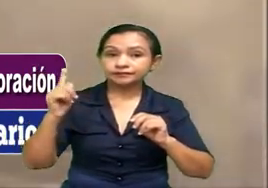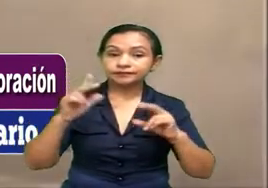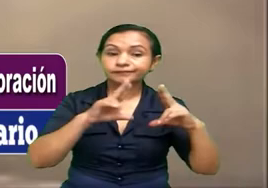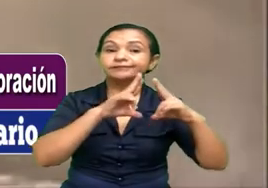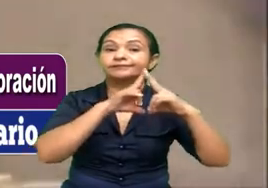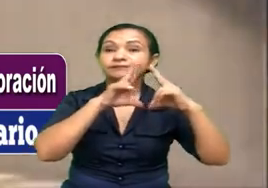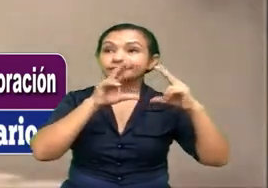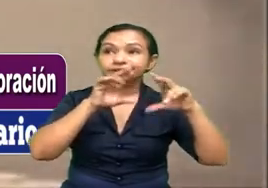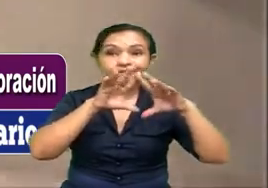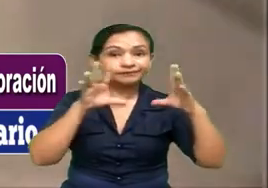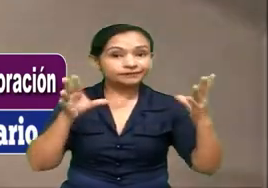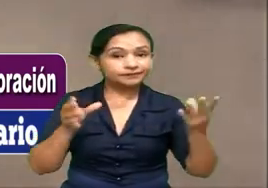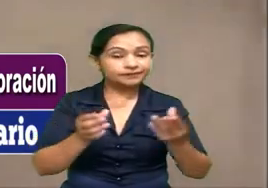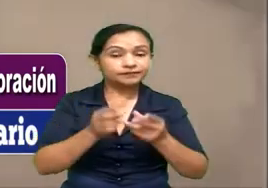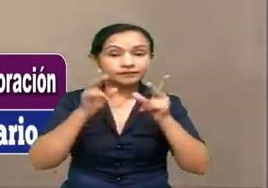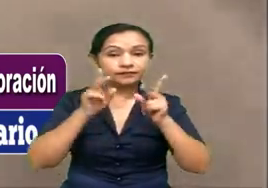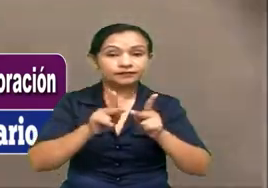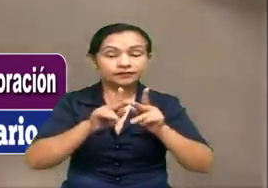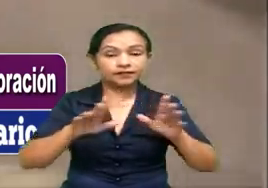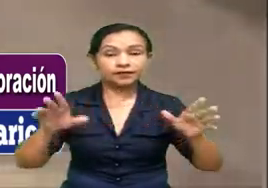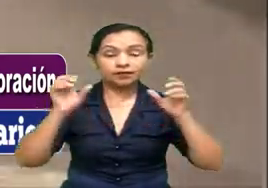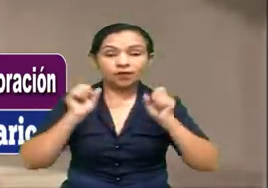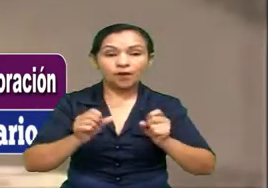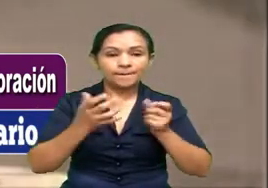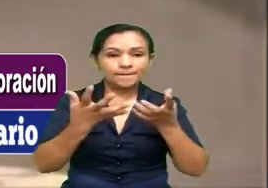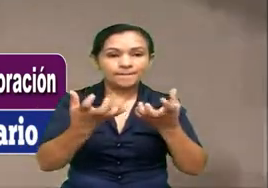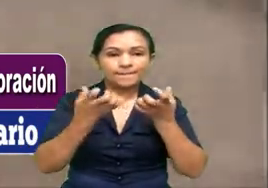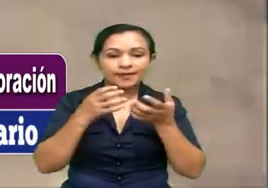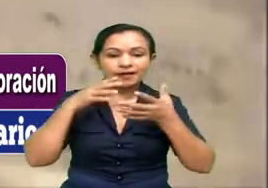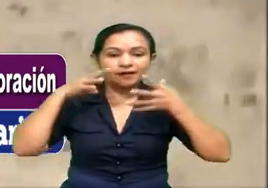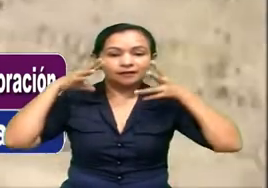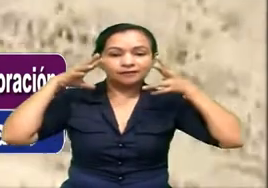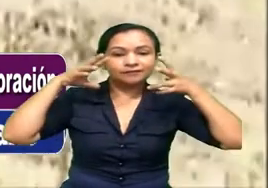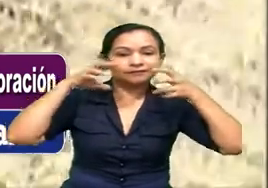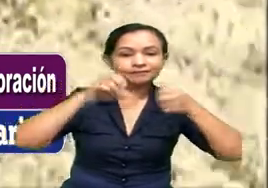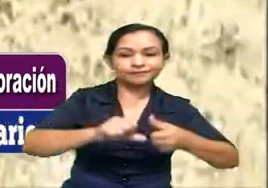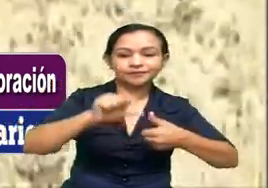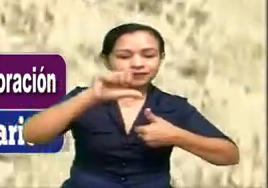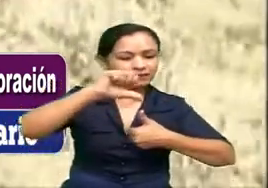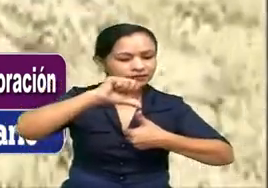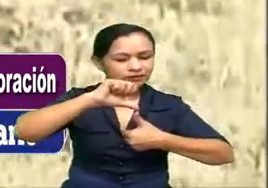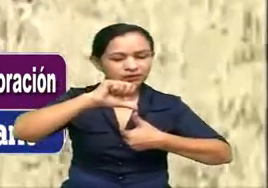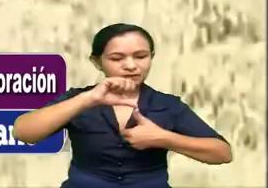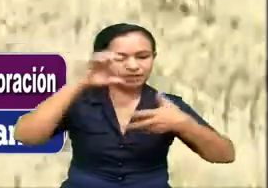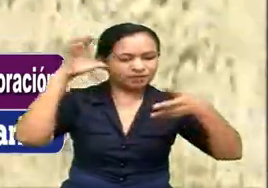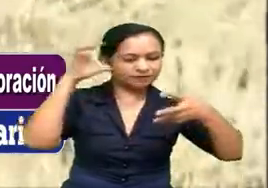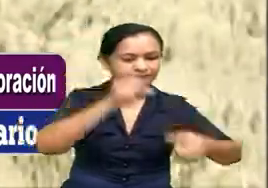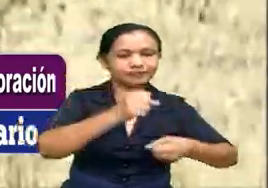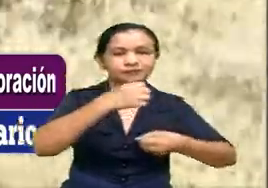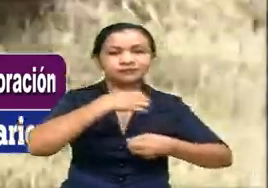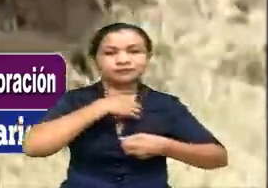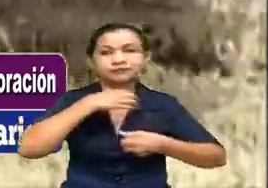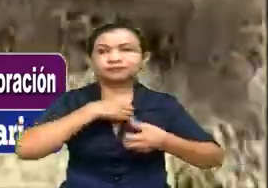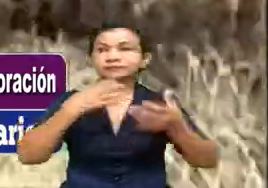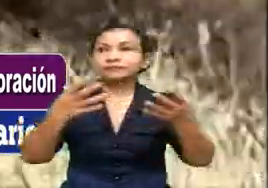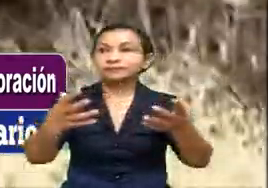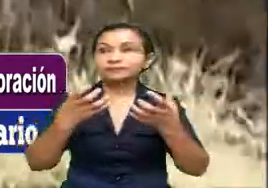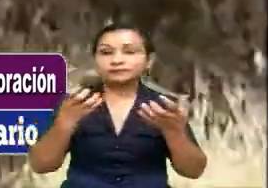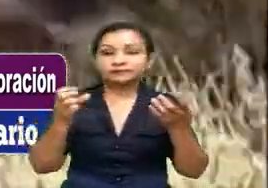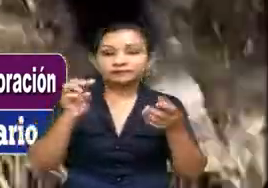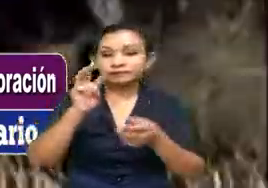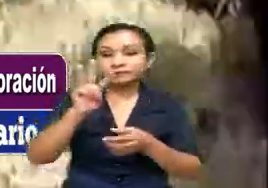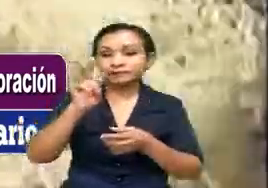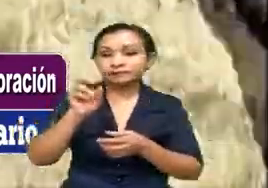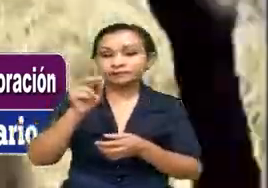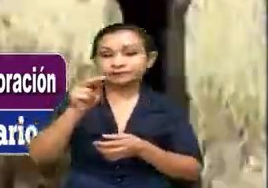Nicaragua, y los planes expansionistas de Walker era la conquista de todo Centroamérica. Entonces, uh-huh, Walker, que